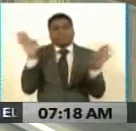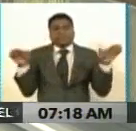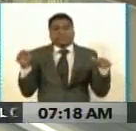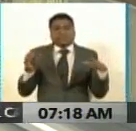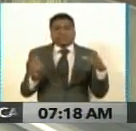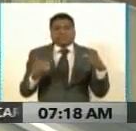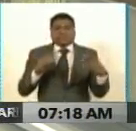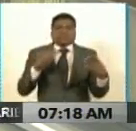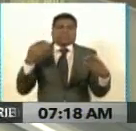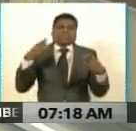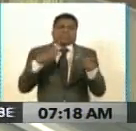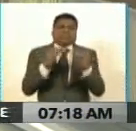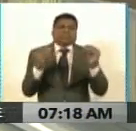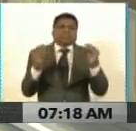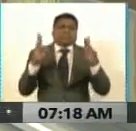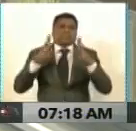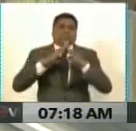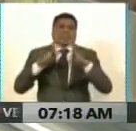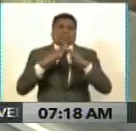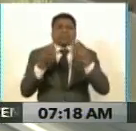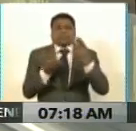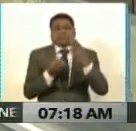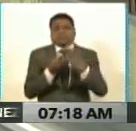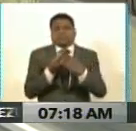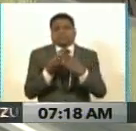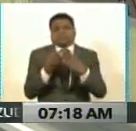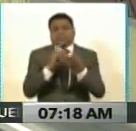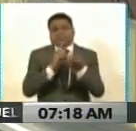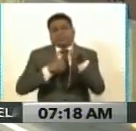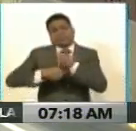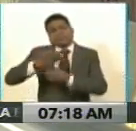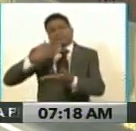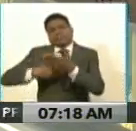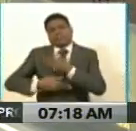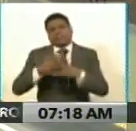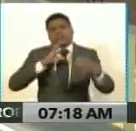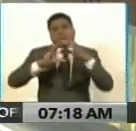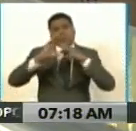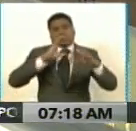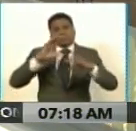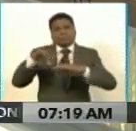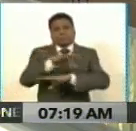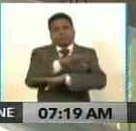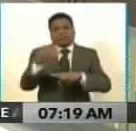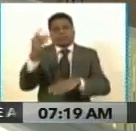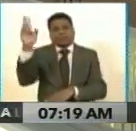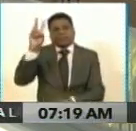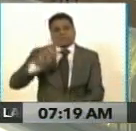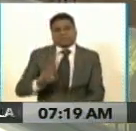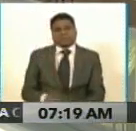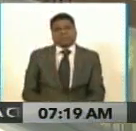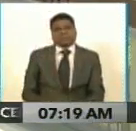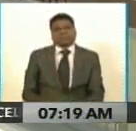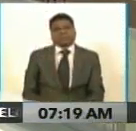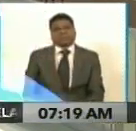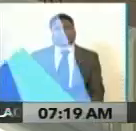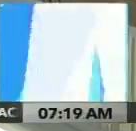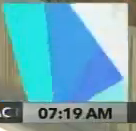estaciones de servicio el tema fronterizo y sobre todo las relaciones binacionales entre Colombia y Venezuela ya venimos con más